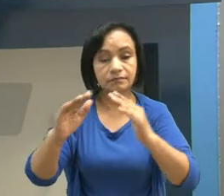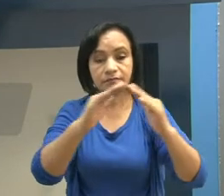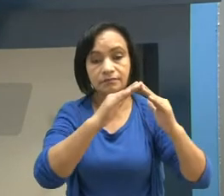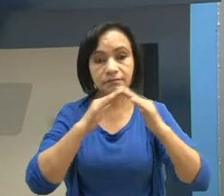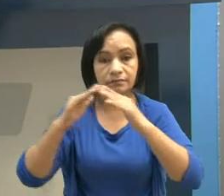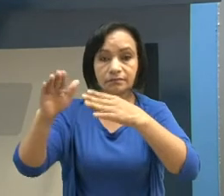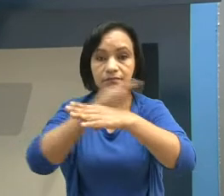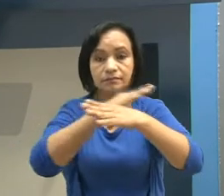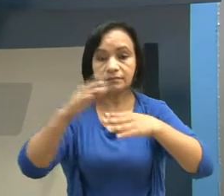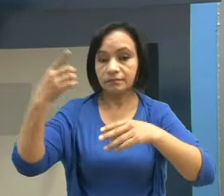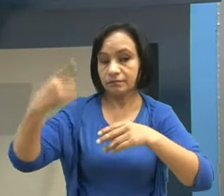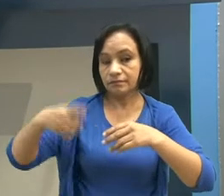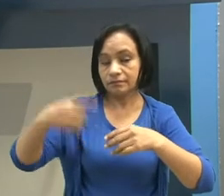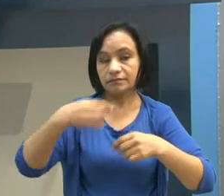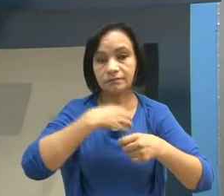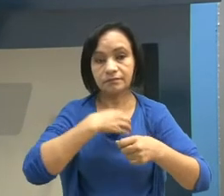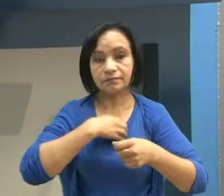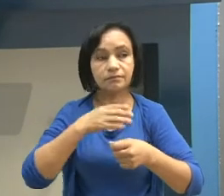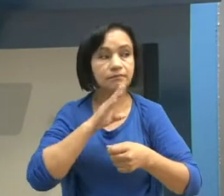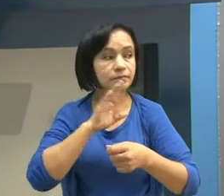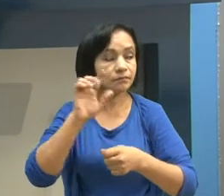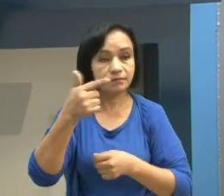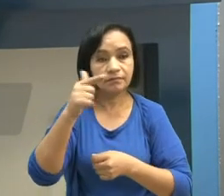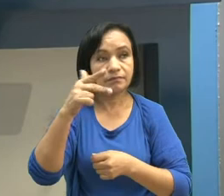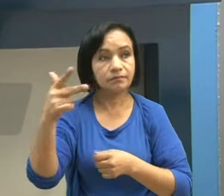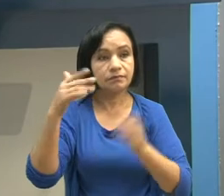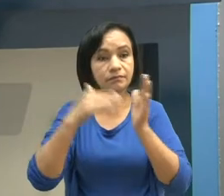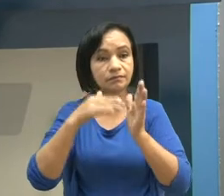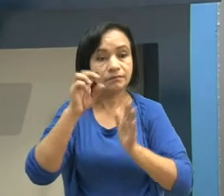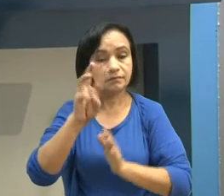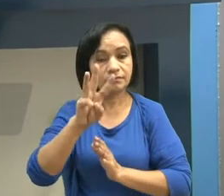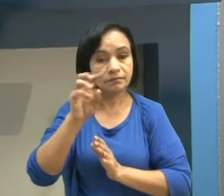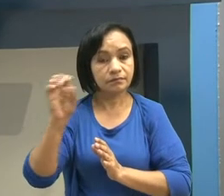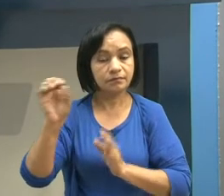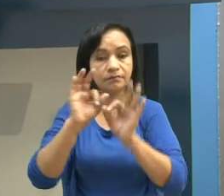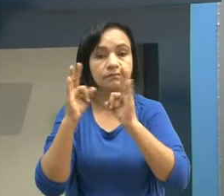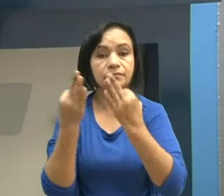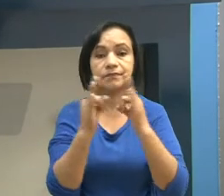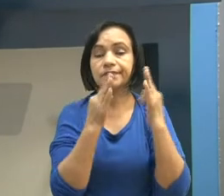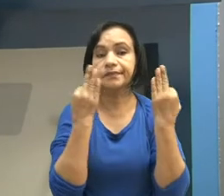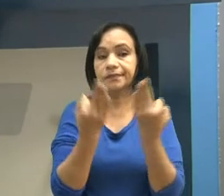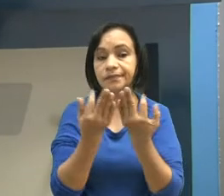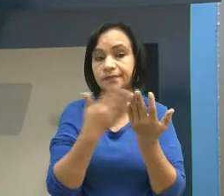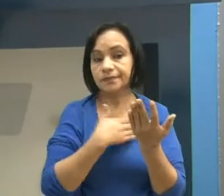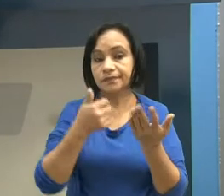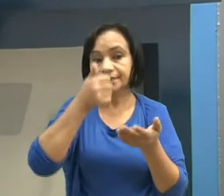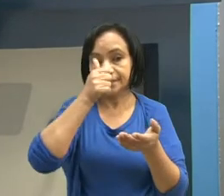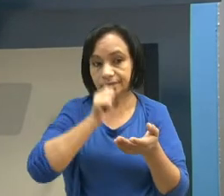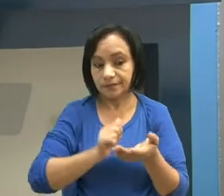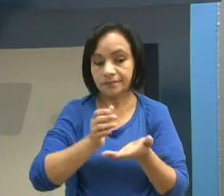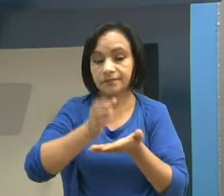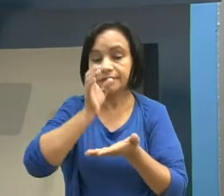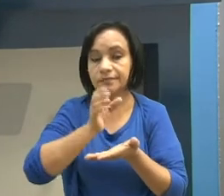¿verdad?, que con derechos restituidos, estamos hablando de 78.300 familias que les mejoramos el servicio de agua potable o